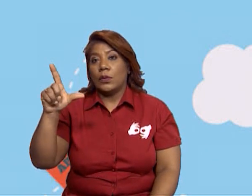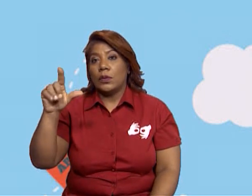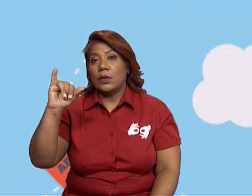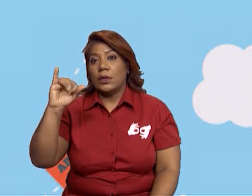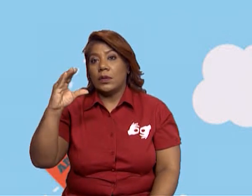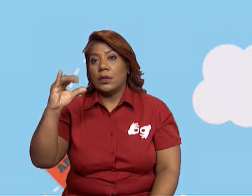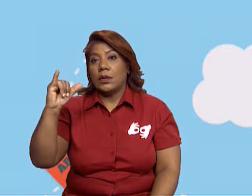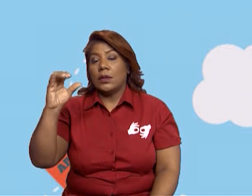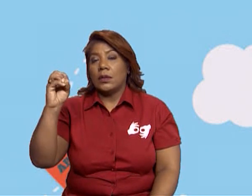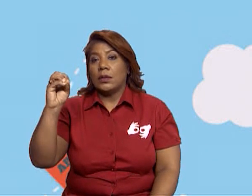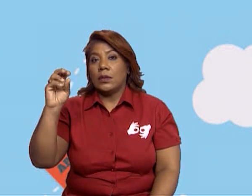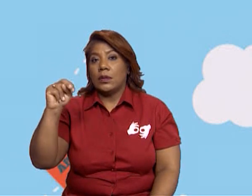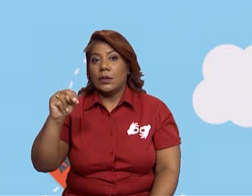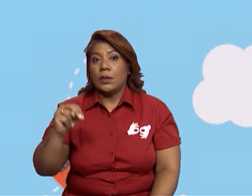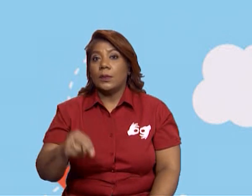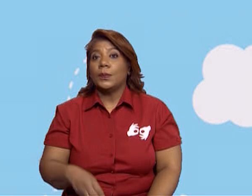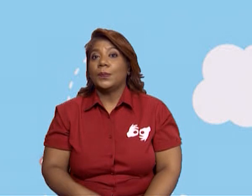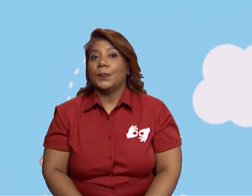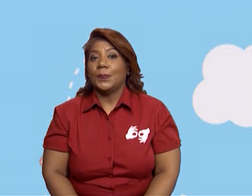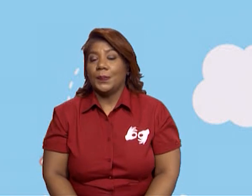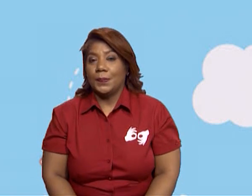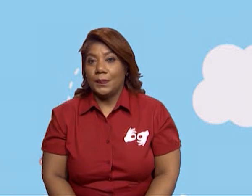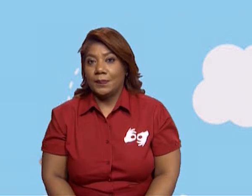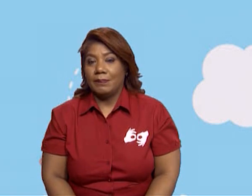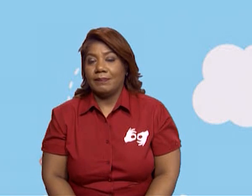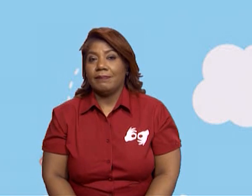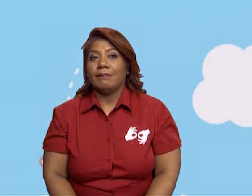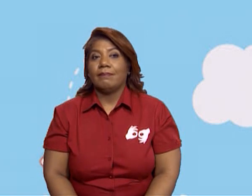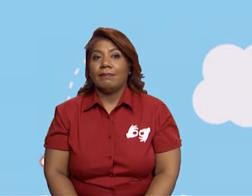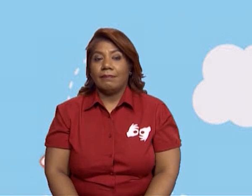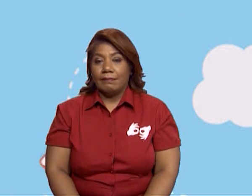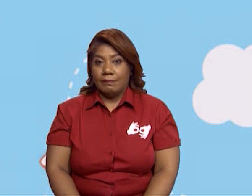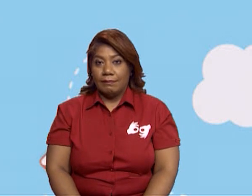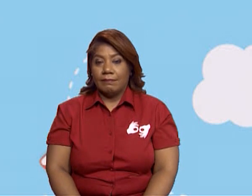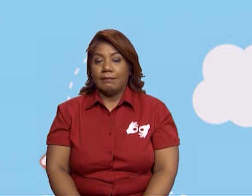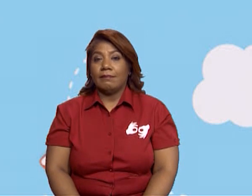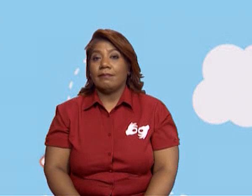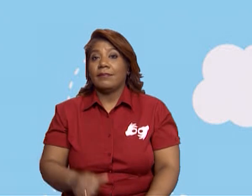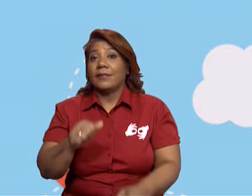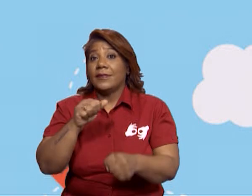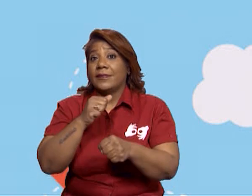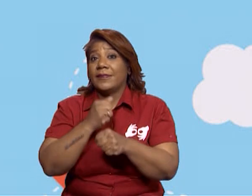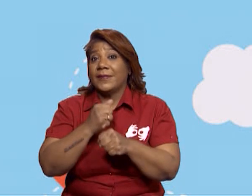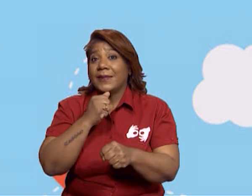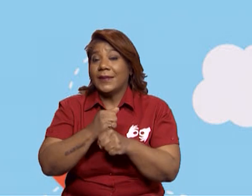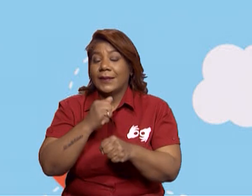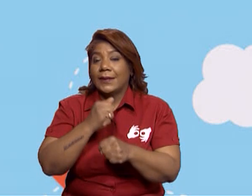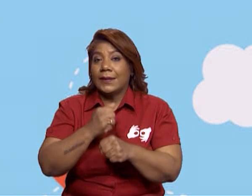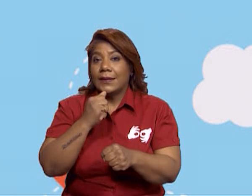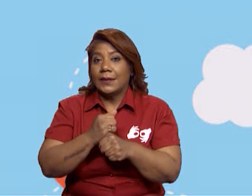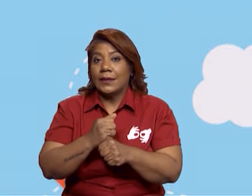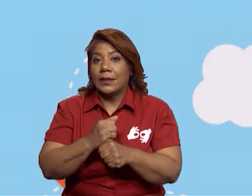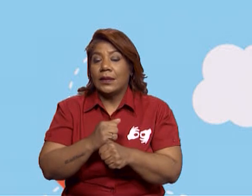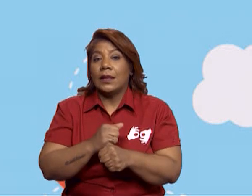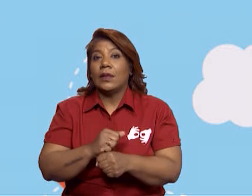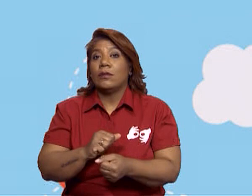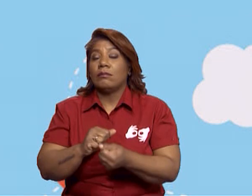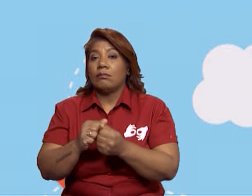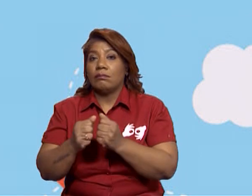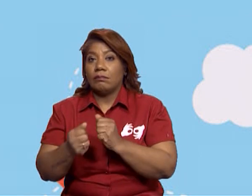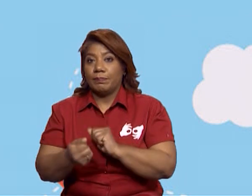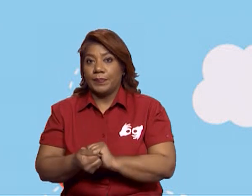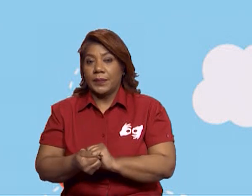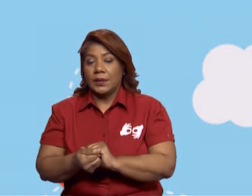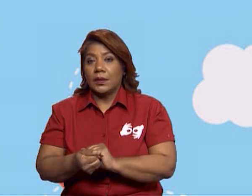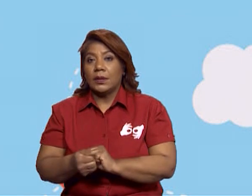ven aquí en la imagen, tenemos, ¿verdad?, que está en estado sólido el hielo. Pasa a esa fusión que queda en